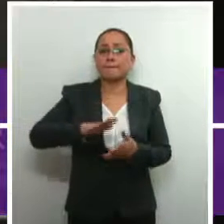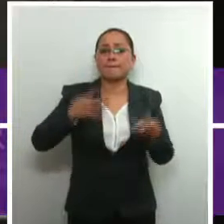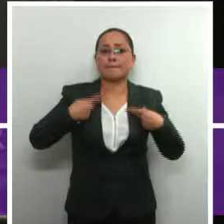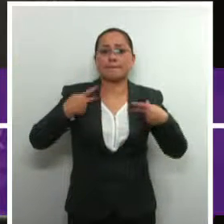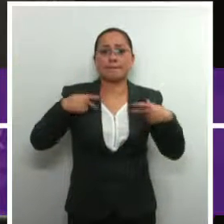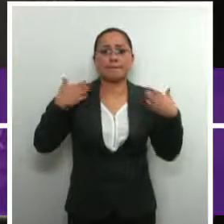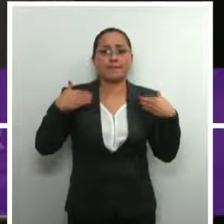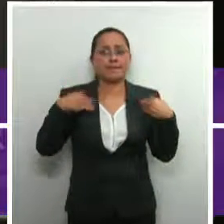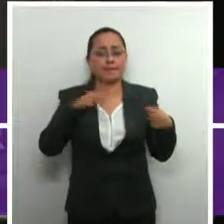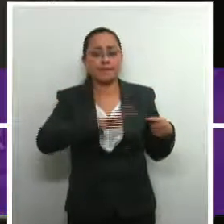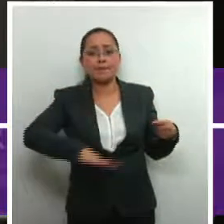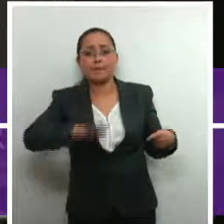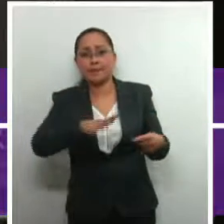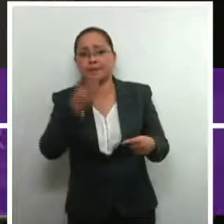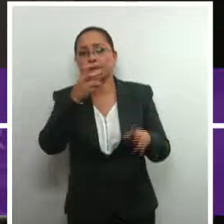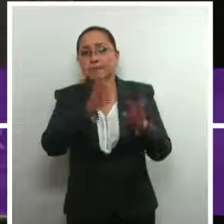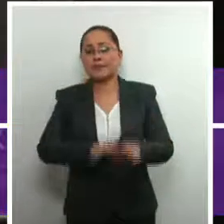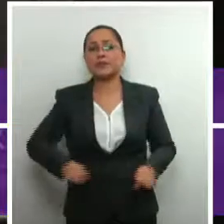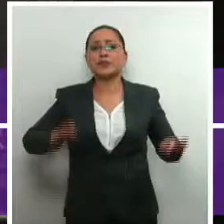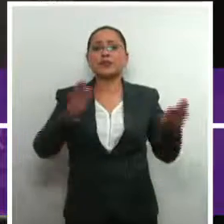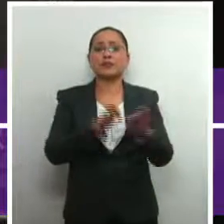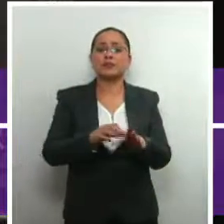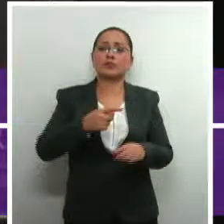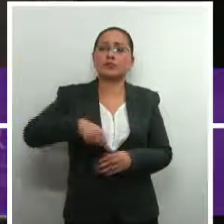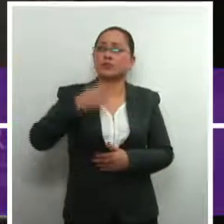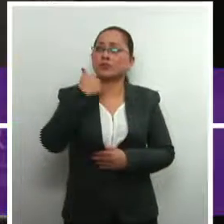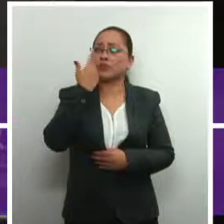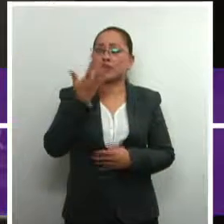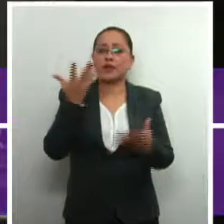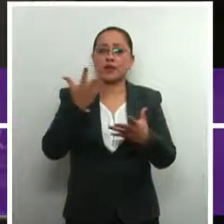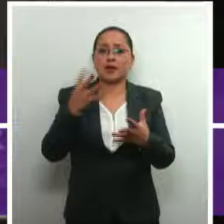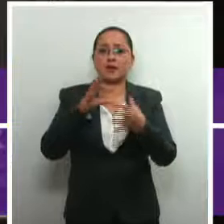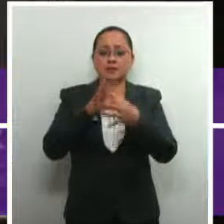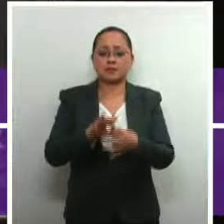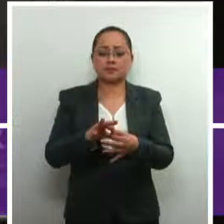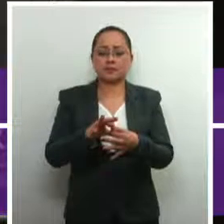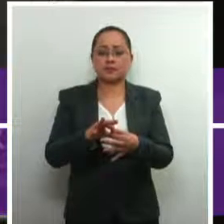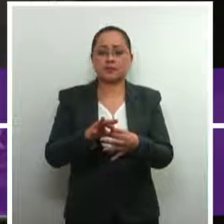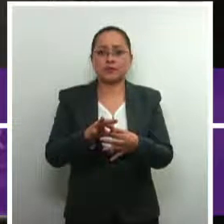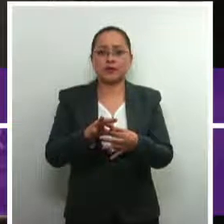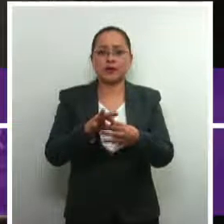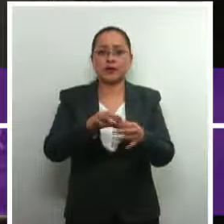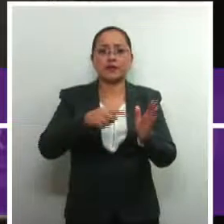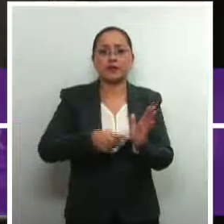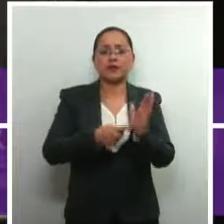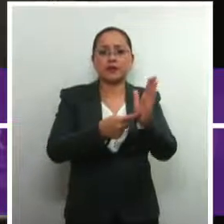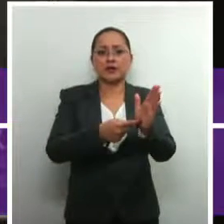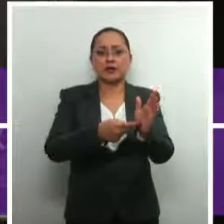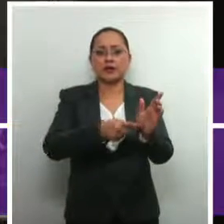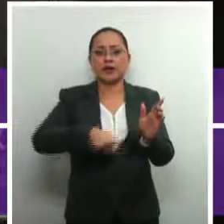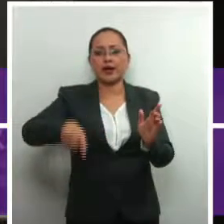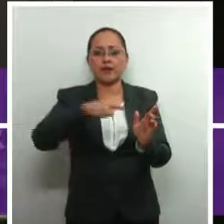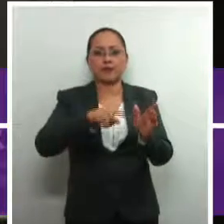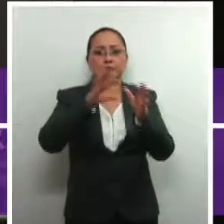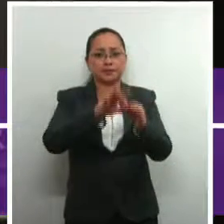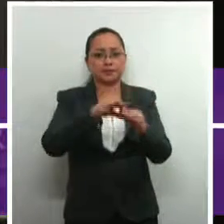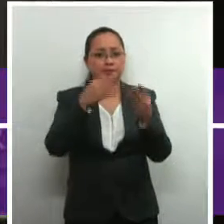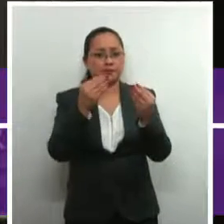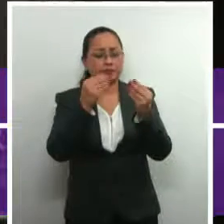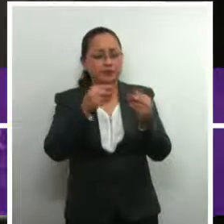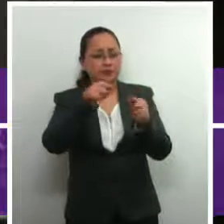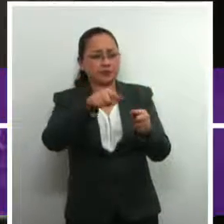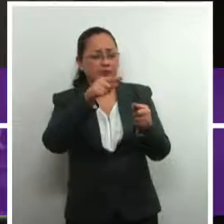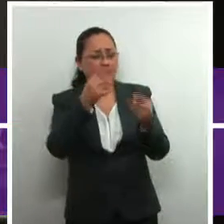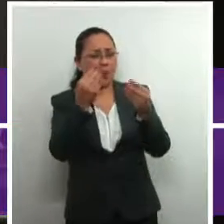tan importante, que queremos que nuestra ciudad sea una ciudad caminable. Sin embargo, en muchos rumbos,